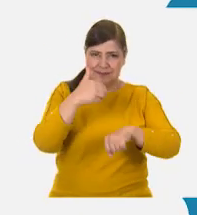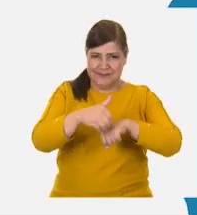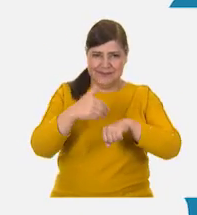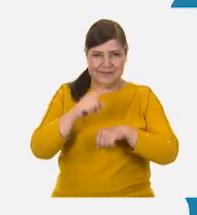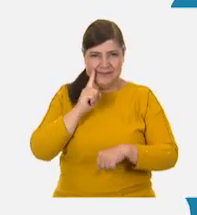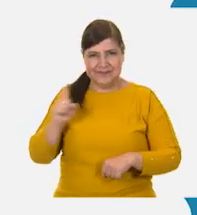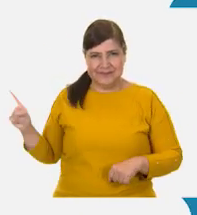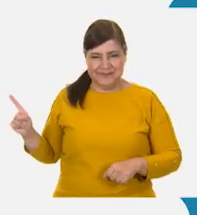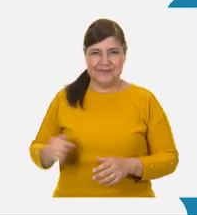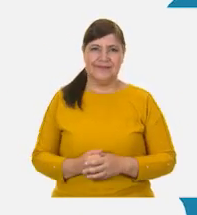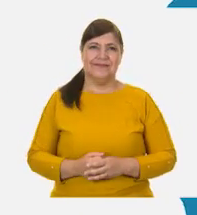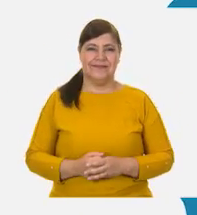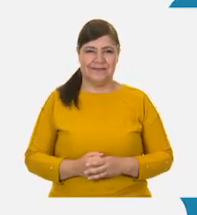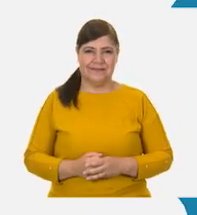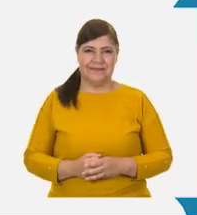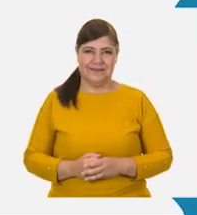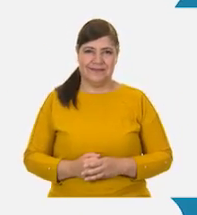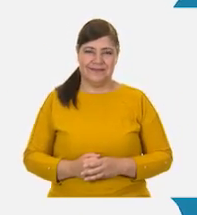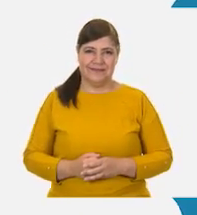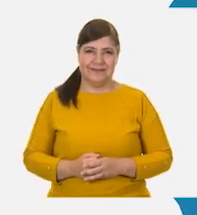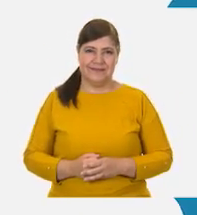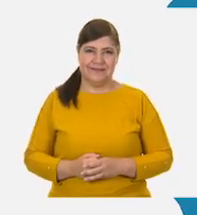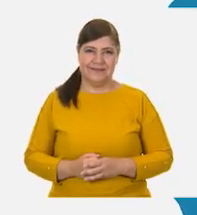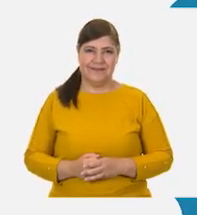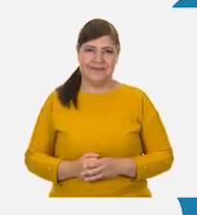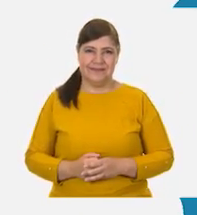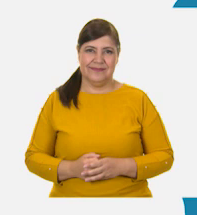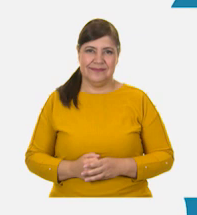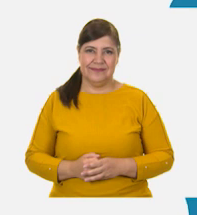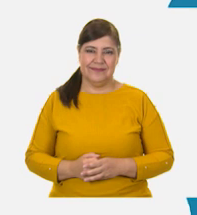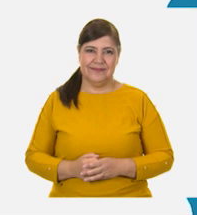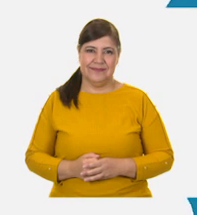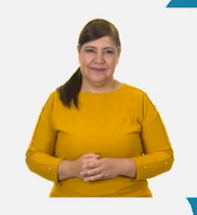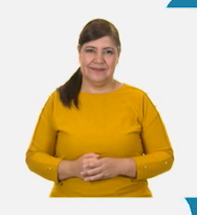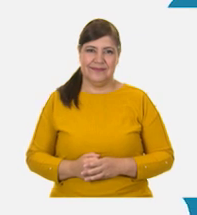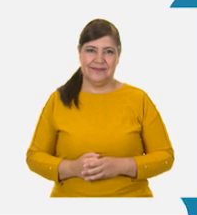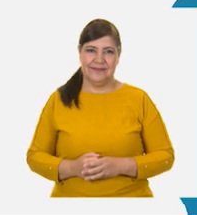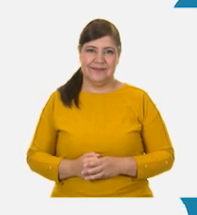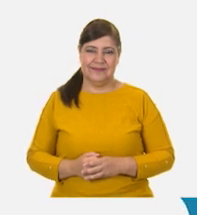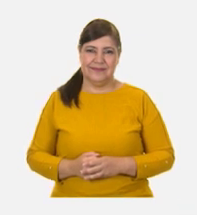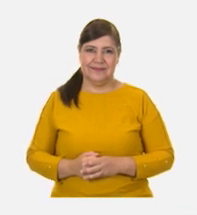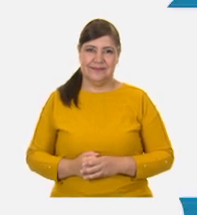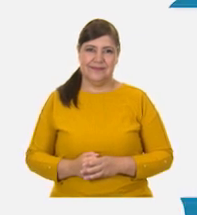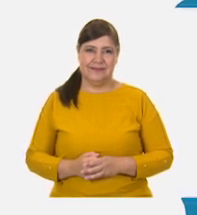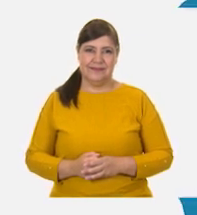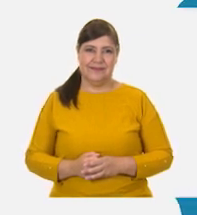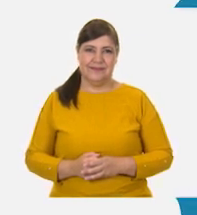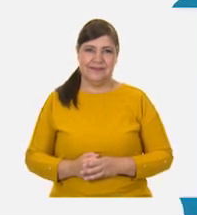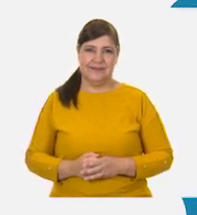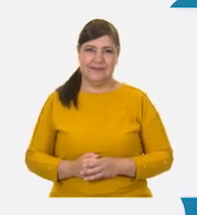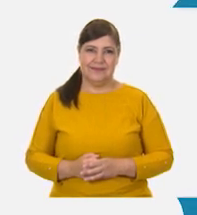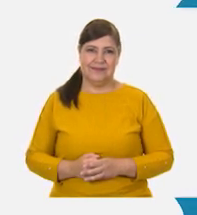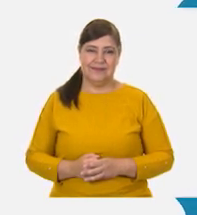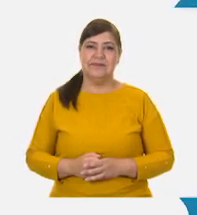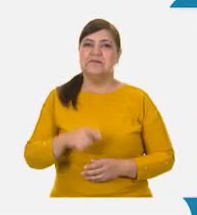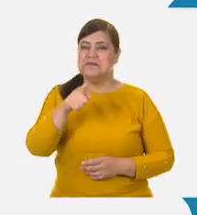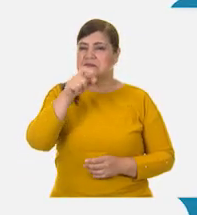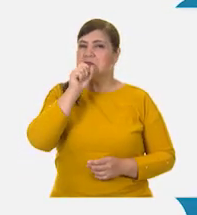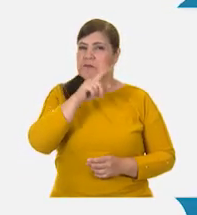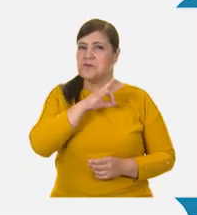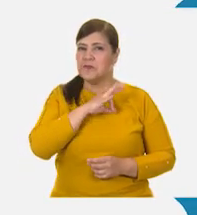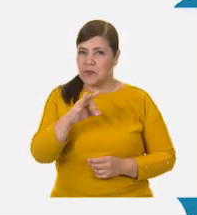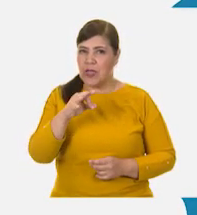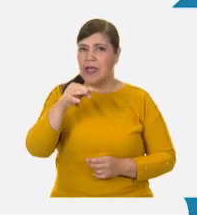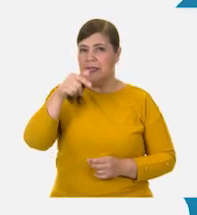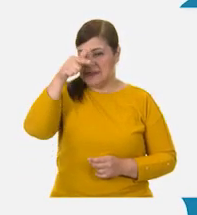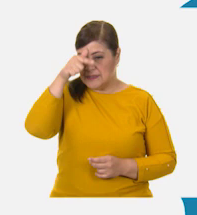teléfono 55 41 72 04 13 con 100 líneas. También puedes encontrar